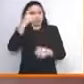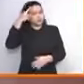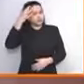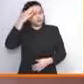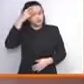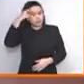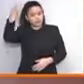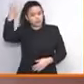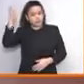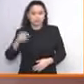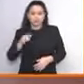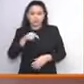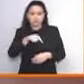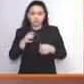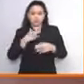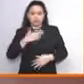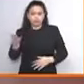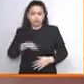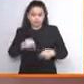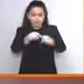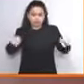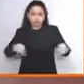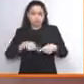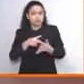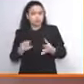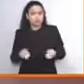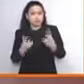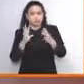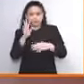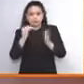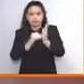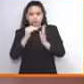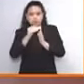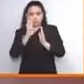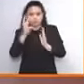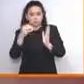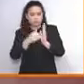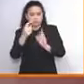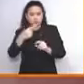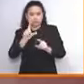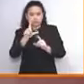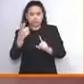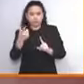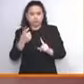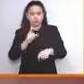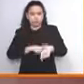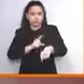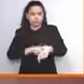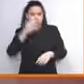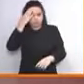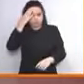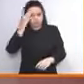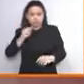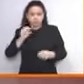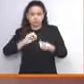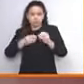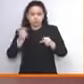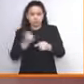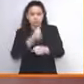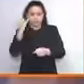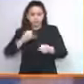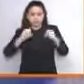con su símbolo de sueños, ataúd, y con este entregamos en premios más de 4.600.000 empiras. Es el momento de conocer el